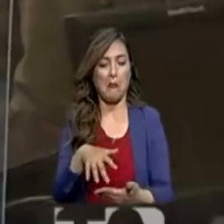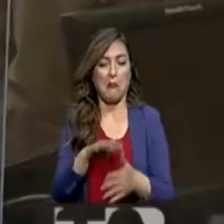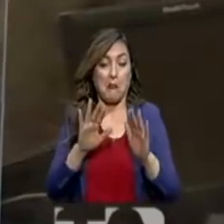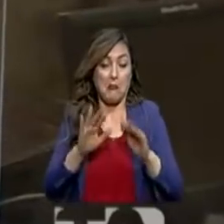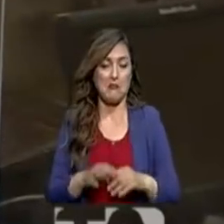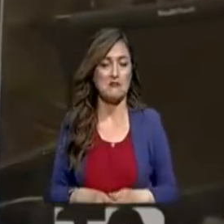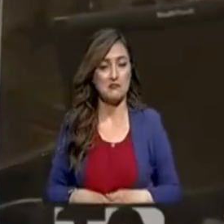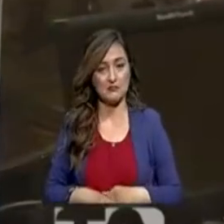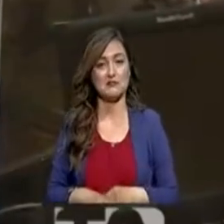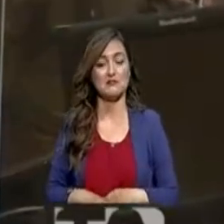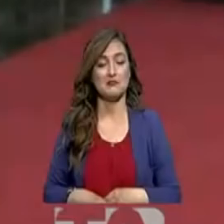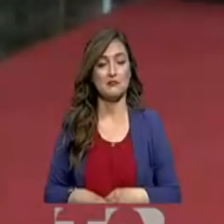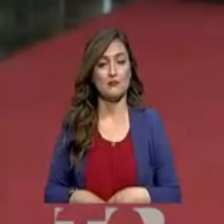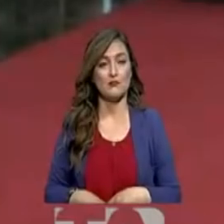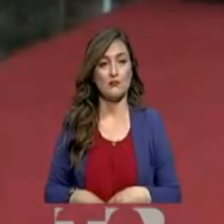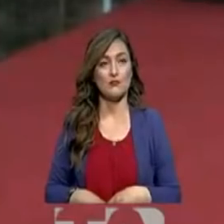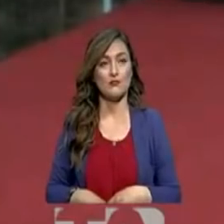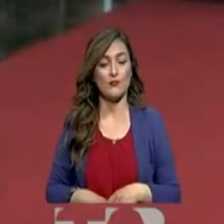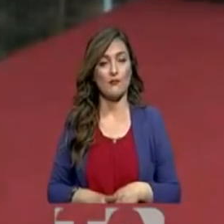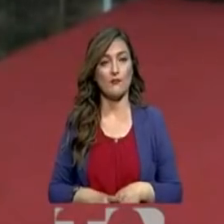Andrea Samaniego, 24 horas.